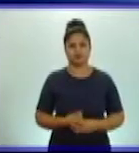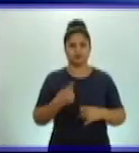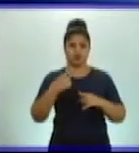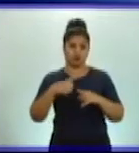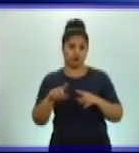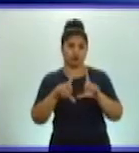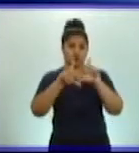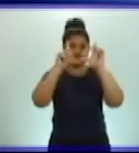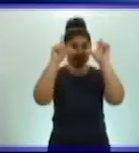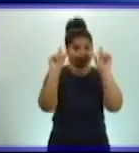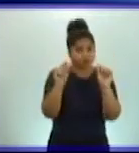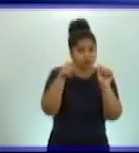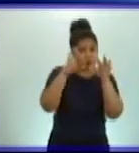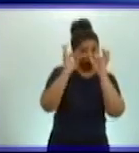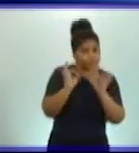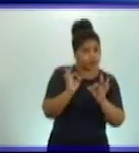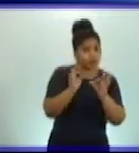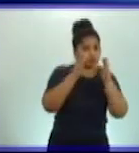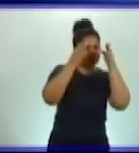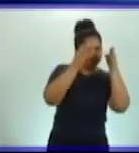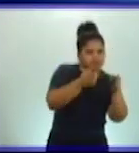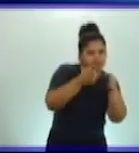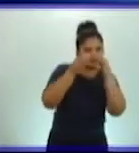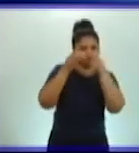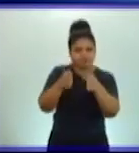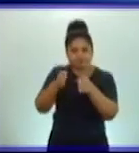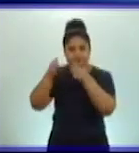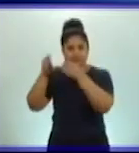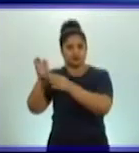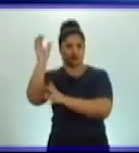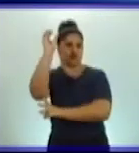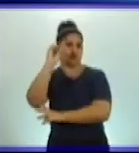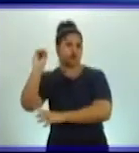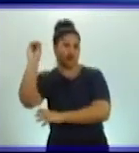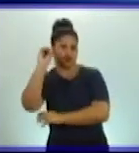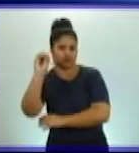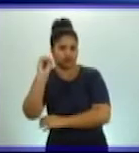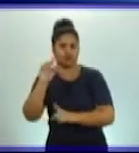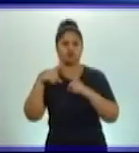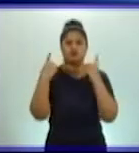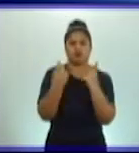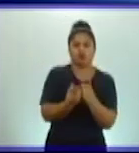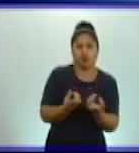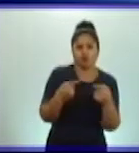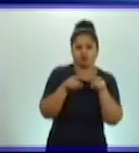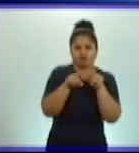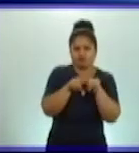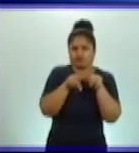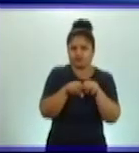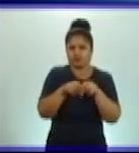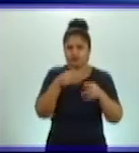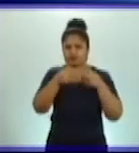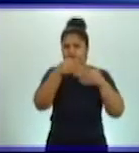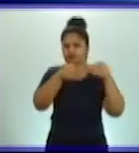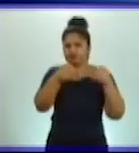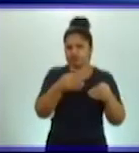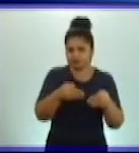lógicos. Fíjense que no podemos hacerlo todo de un golpe. Eso es prácticamente imposible.